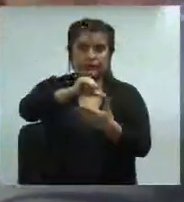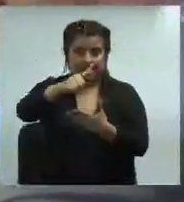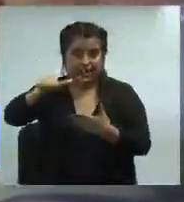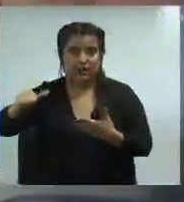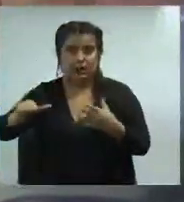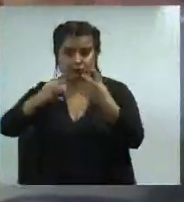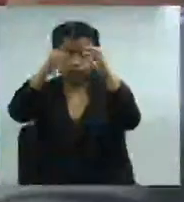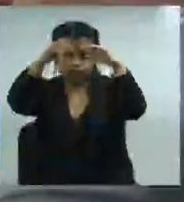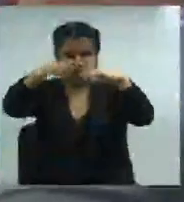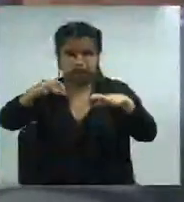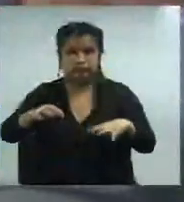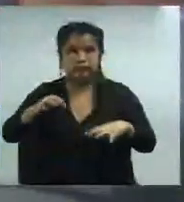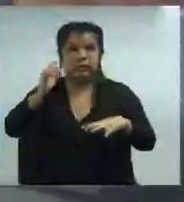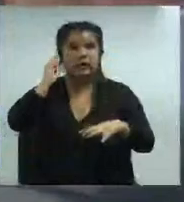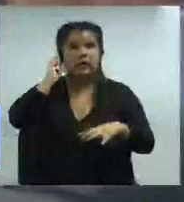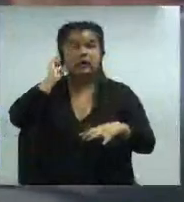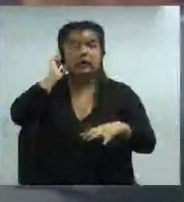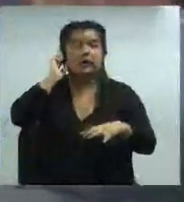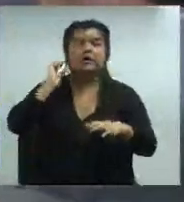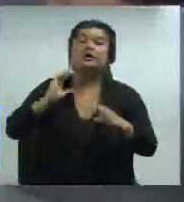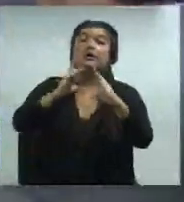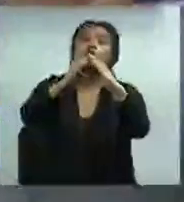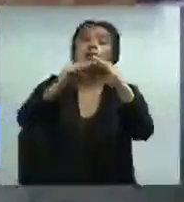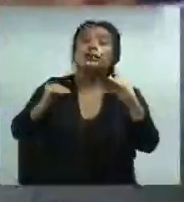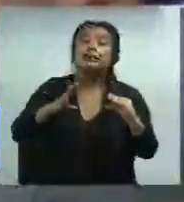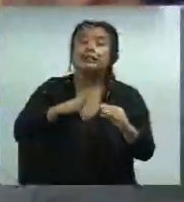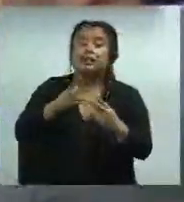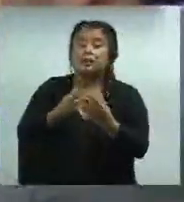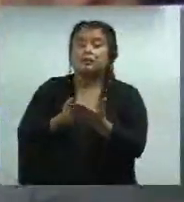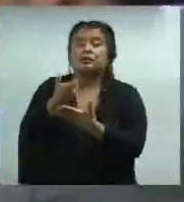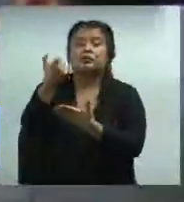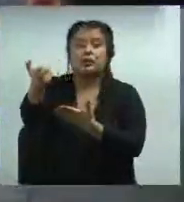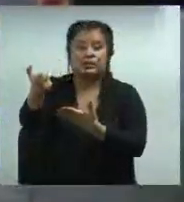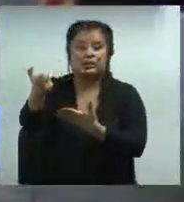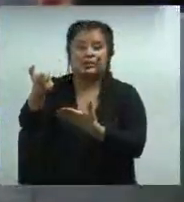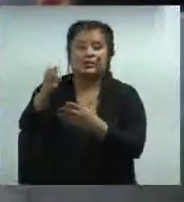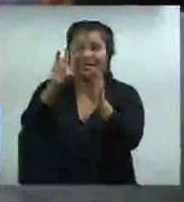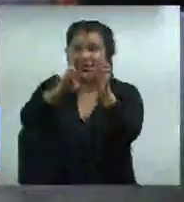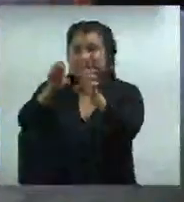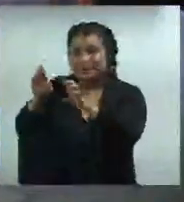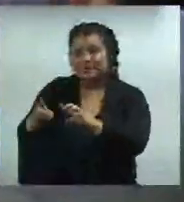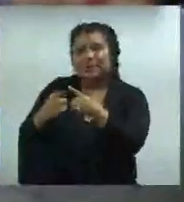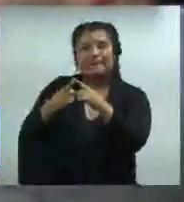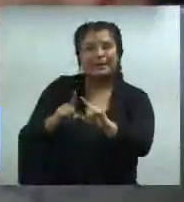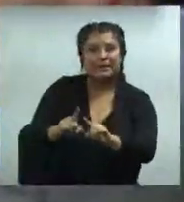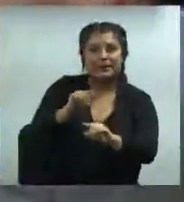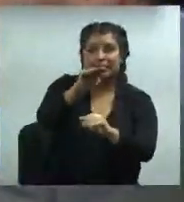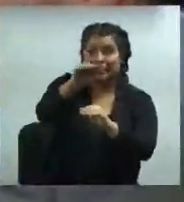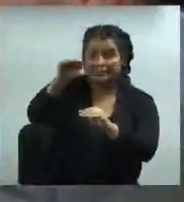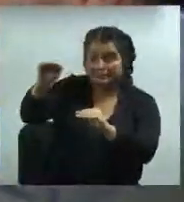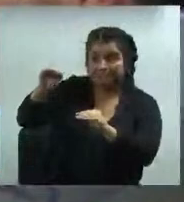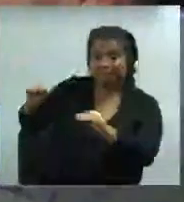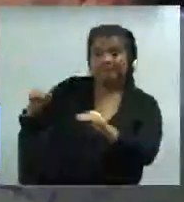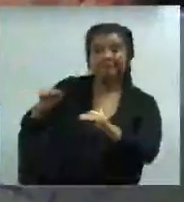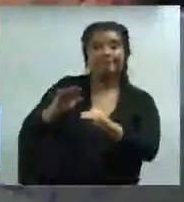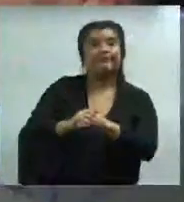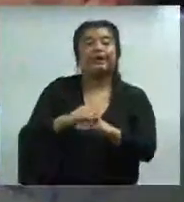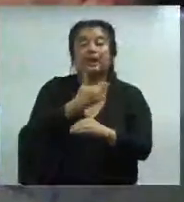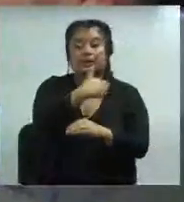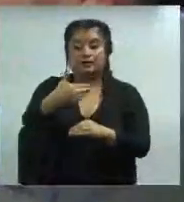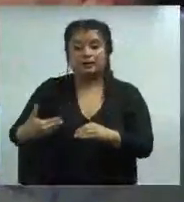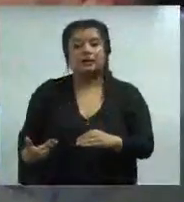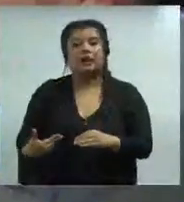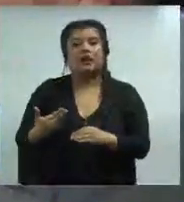sea, con retro que tiene son sueldos. Entonces, lo que nosotros estamos pretendiendo decirle y hacerle el llamado al Estado es que fluyan